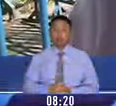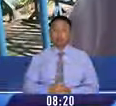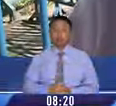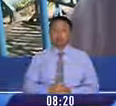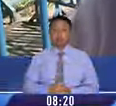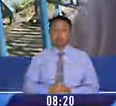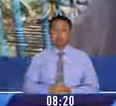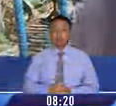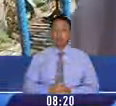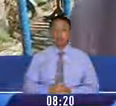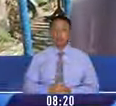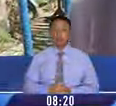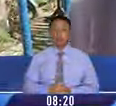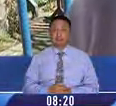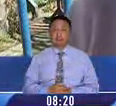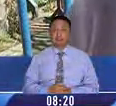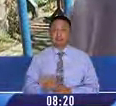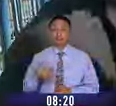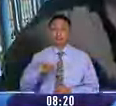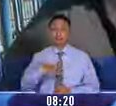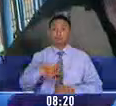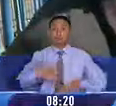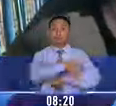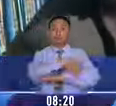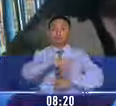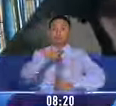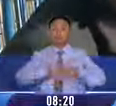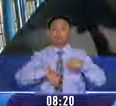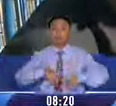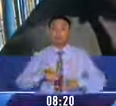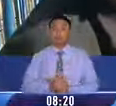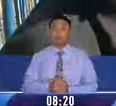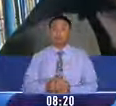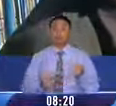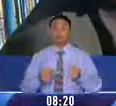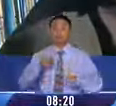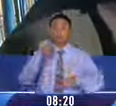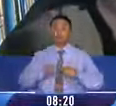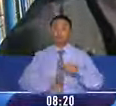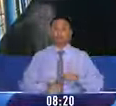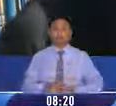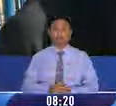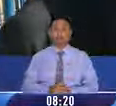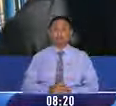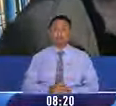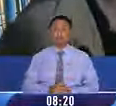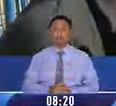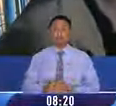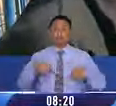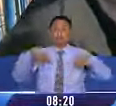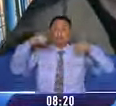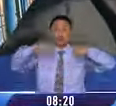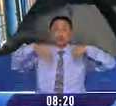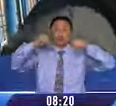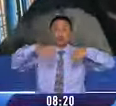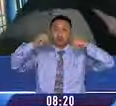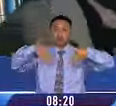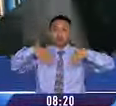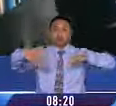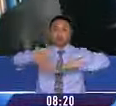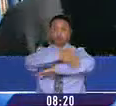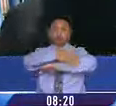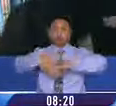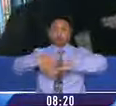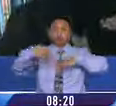como todo es recién, eso daña más la calle. Afecta bastante, se dañan los carros y cuando más llueve, pasan los carros y